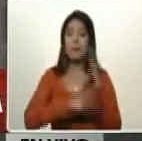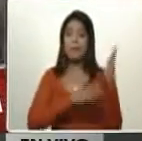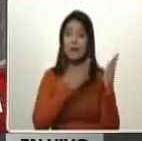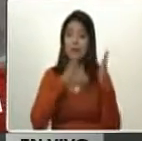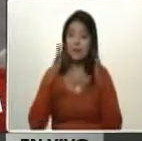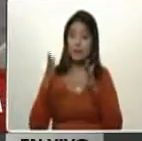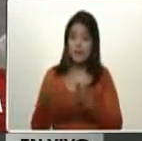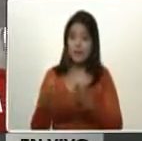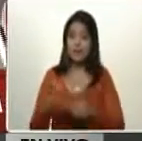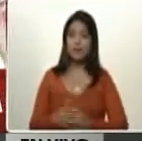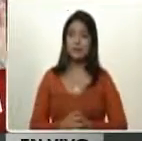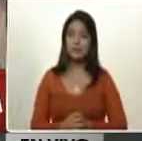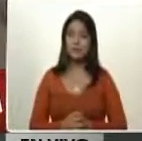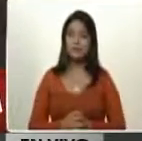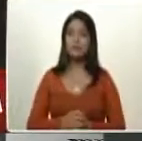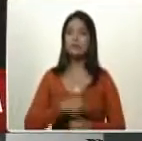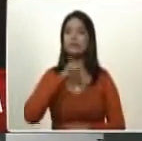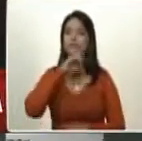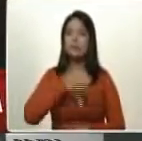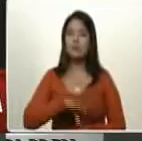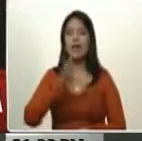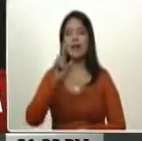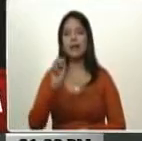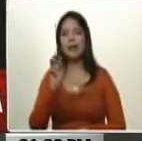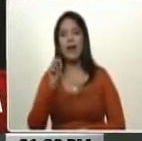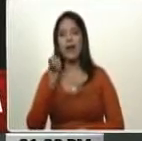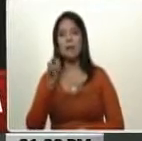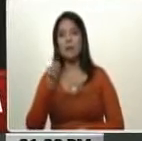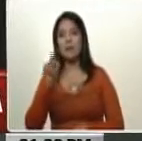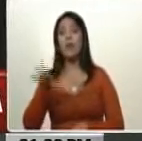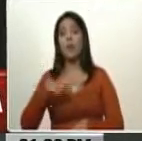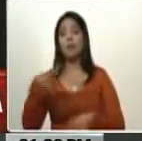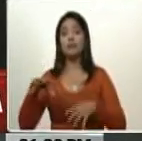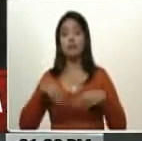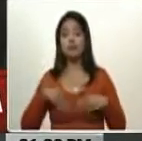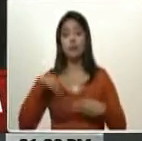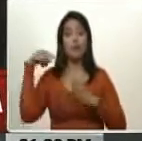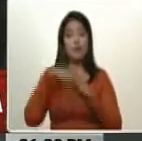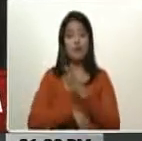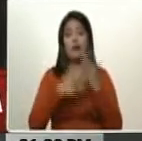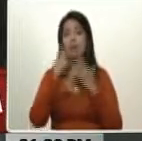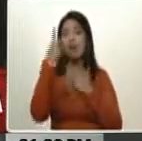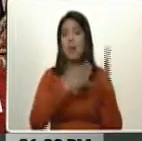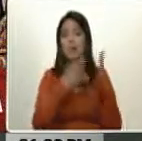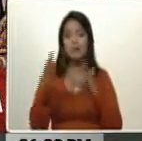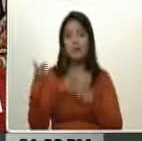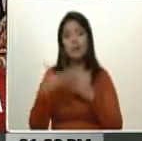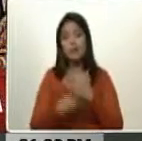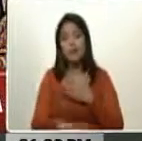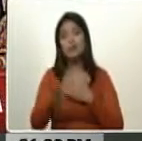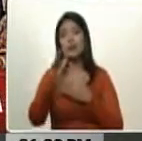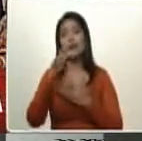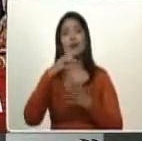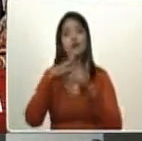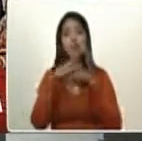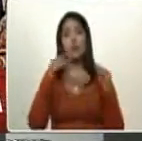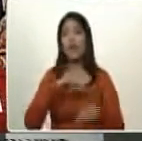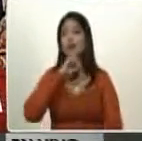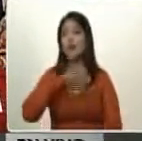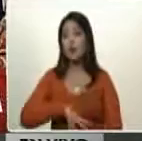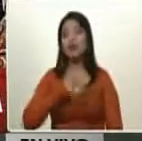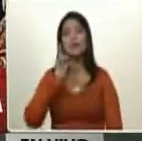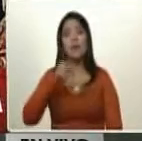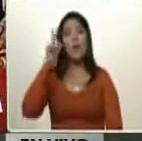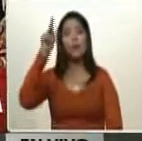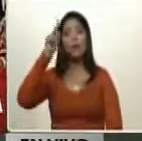la Cátedra de Geohistoria Ramón Tovar para asumir una visión profunda de la planificación a partir de la geohistoria y bueno, el profesor